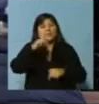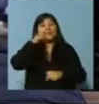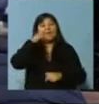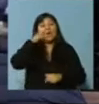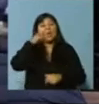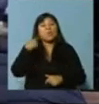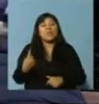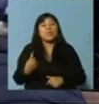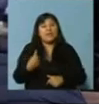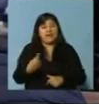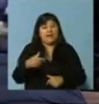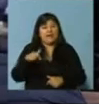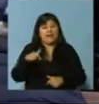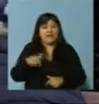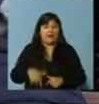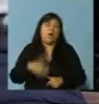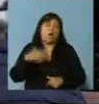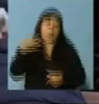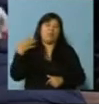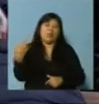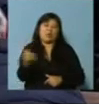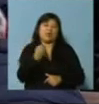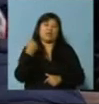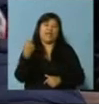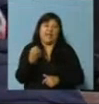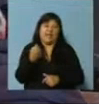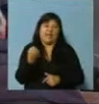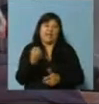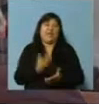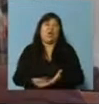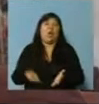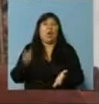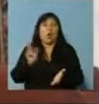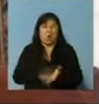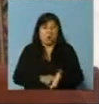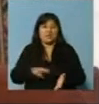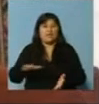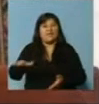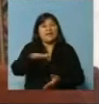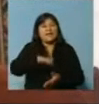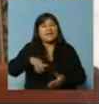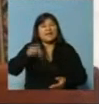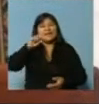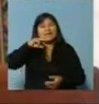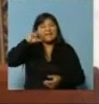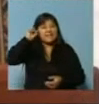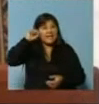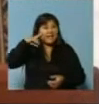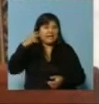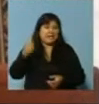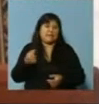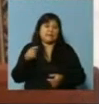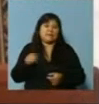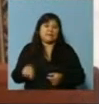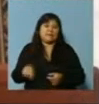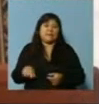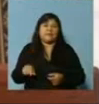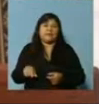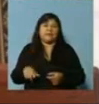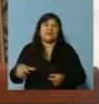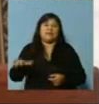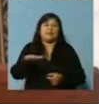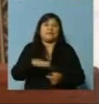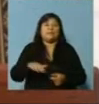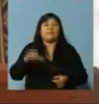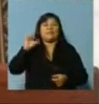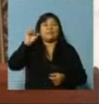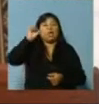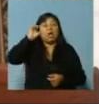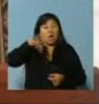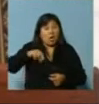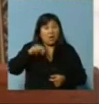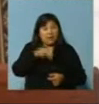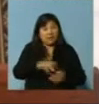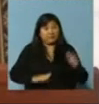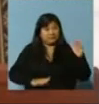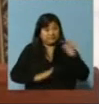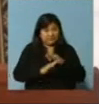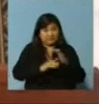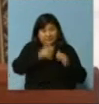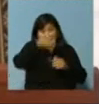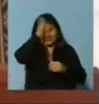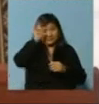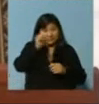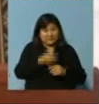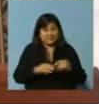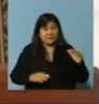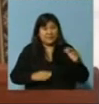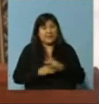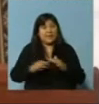un día importante, una vez más, para los cienegueños. Como lo decía el comunero, el año pasado